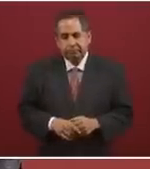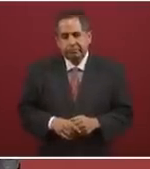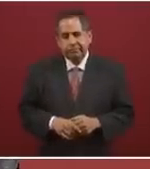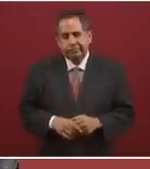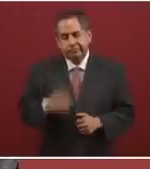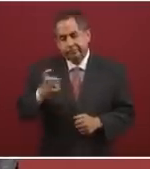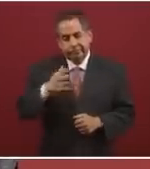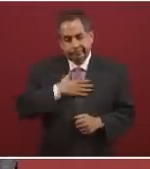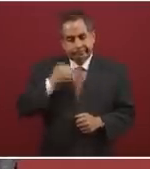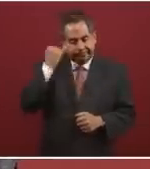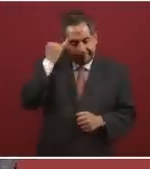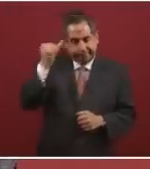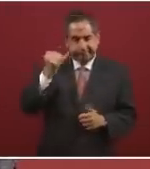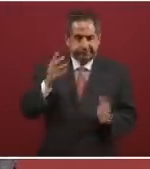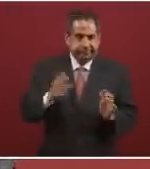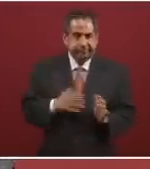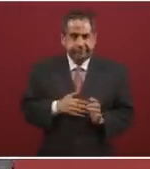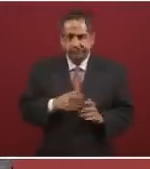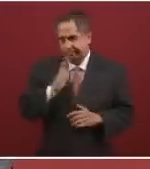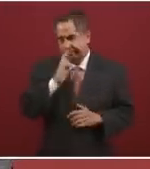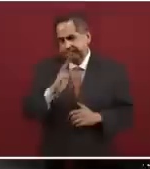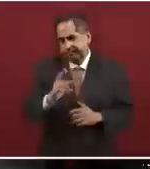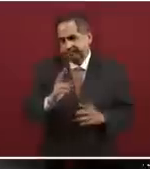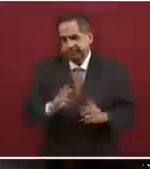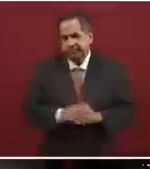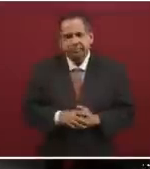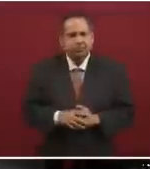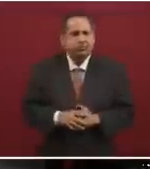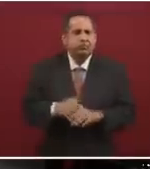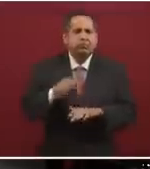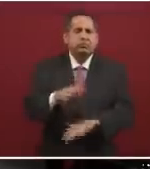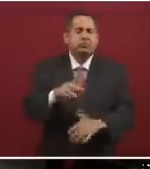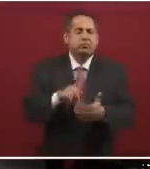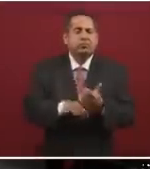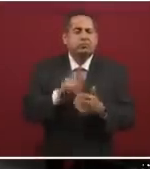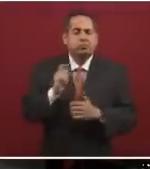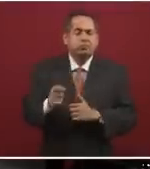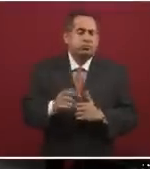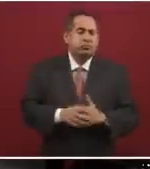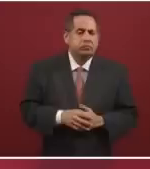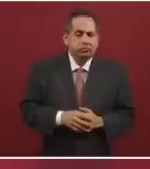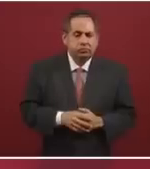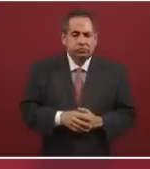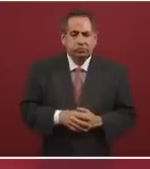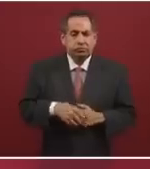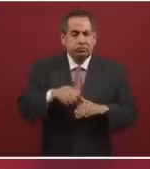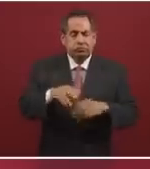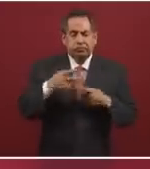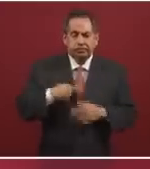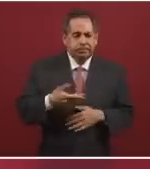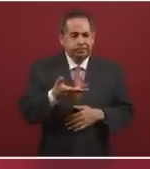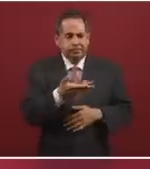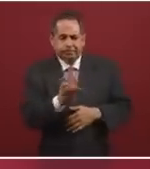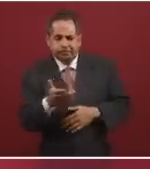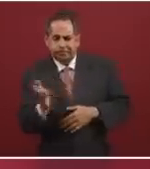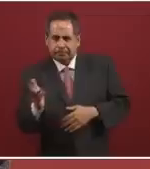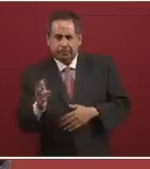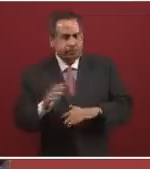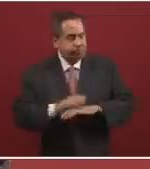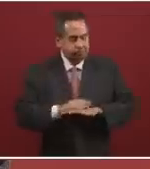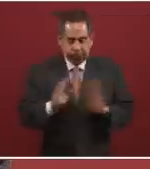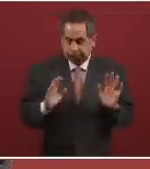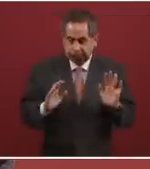Esa es mi respuesta. Acerca de los despidos, la